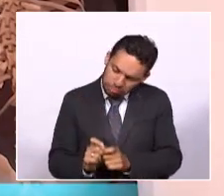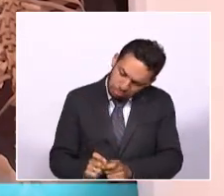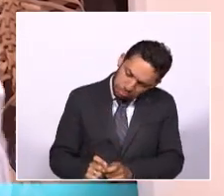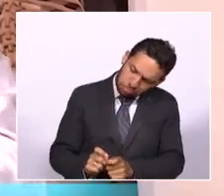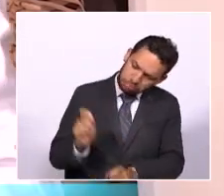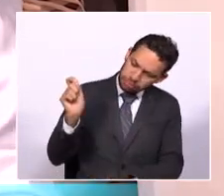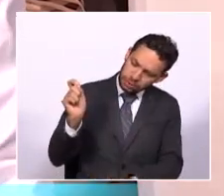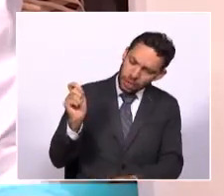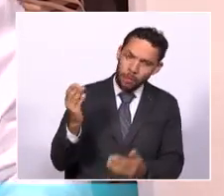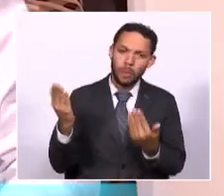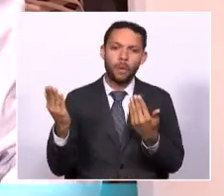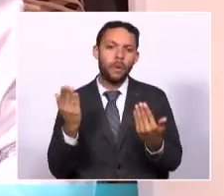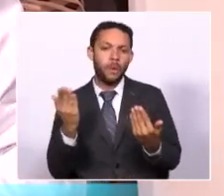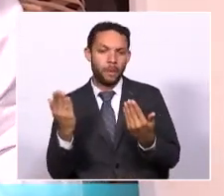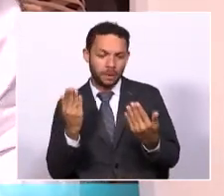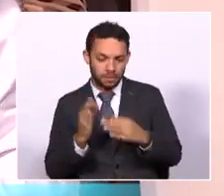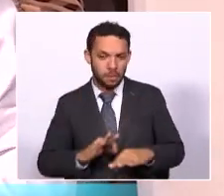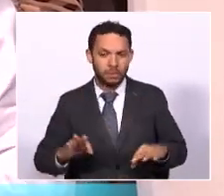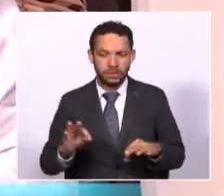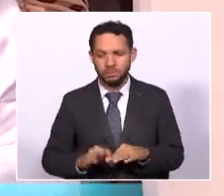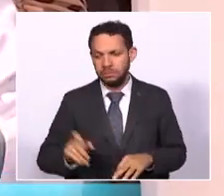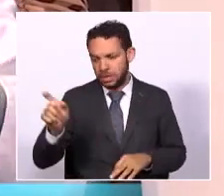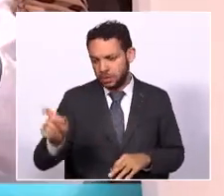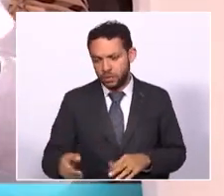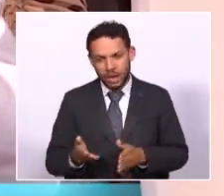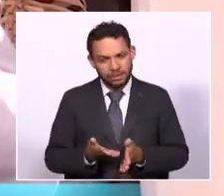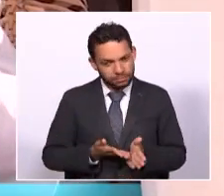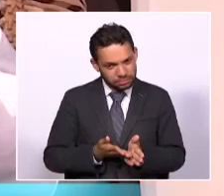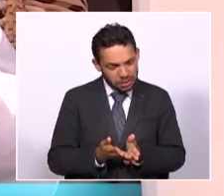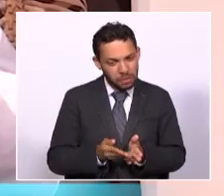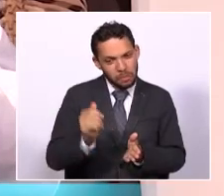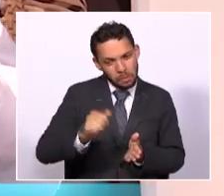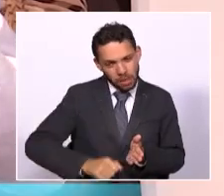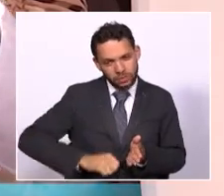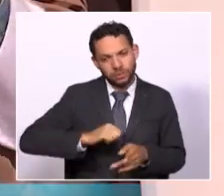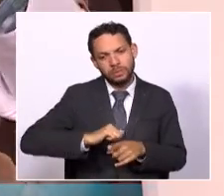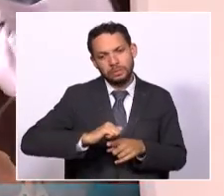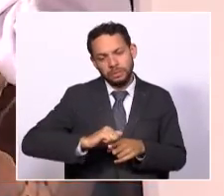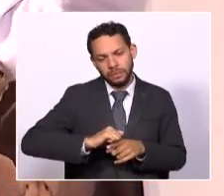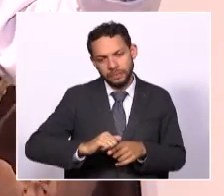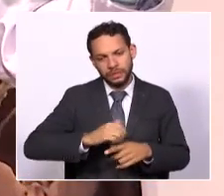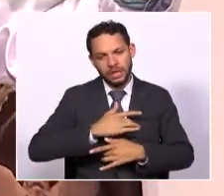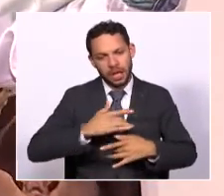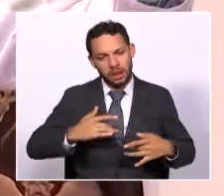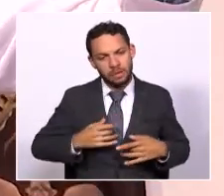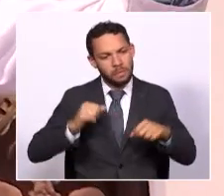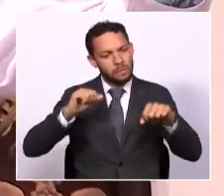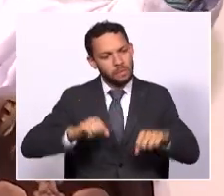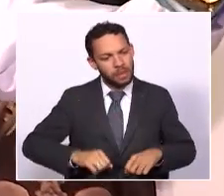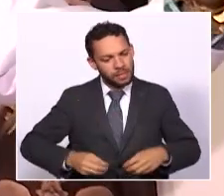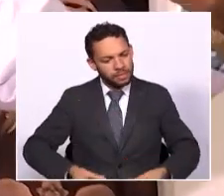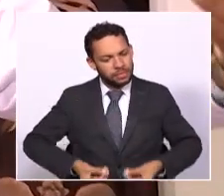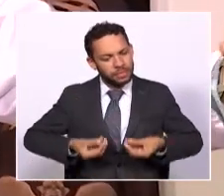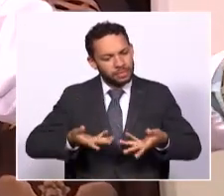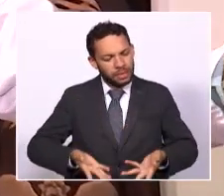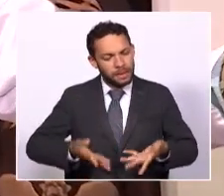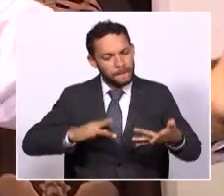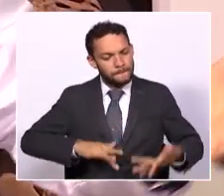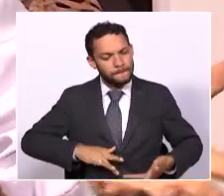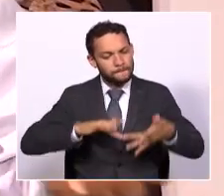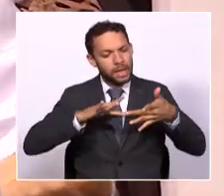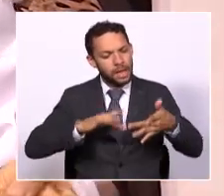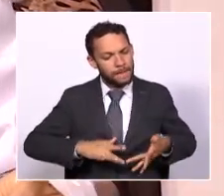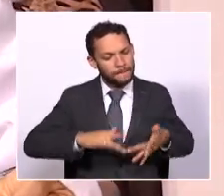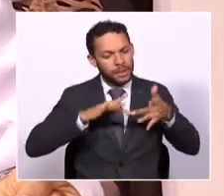se compara y uno ve cómo la persona va corrigiendo ese proceso que se va dando de una alteración